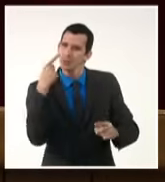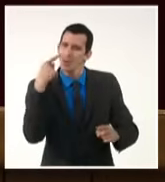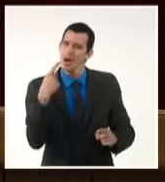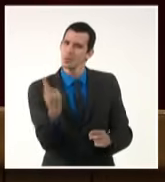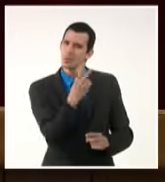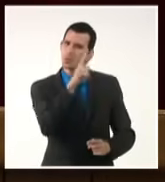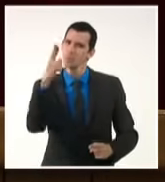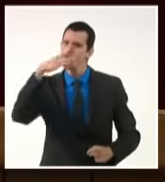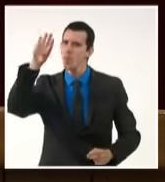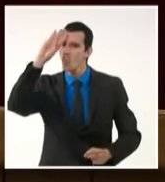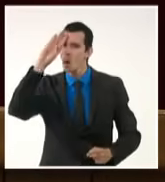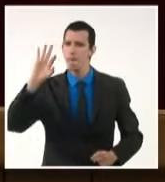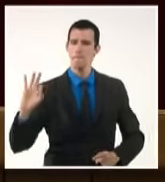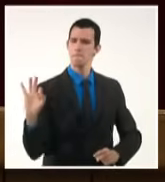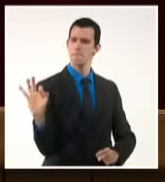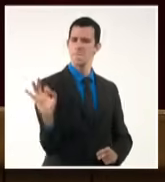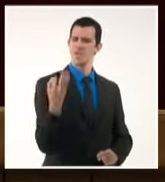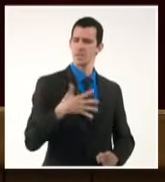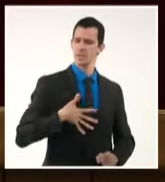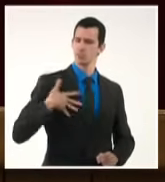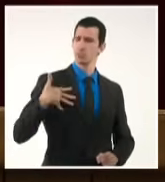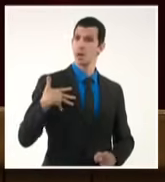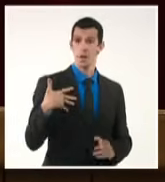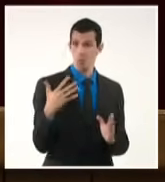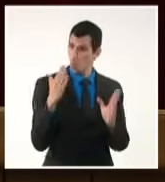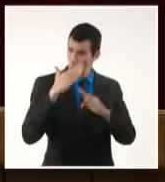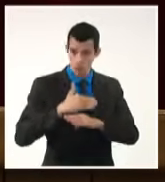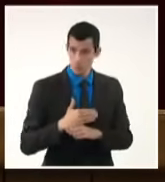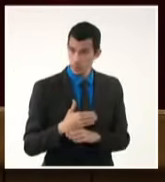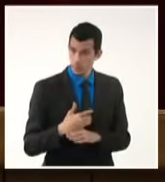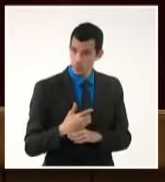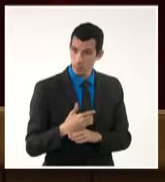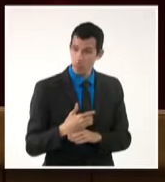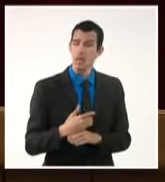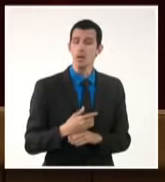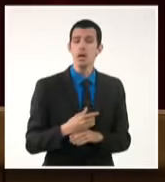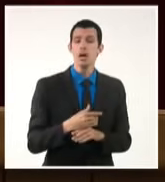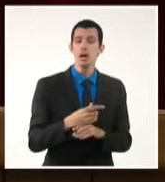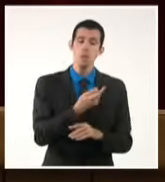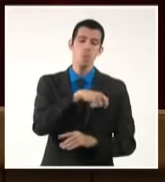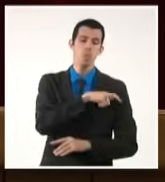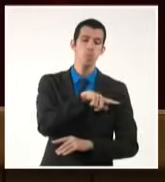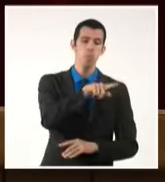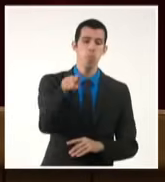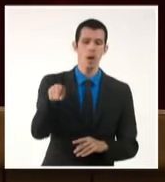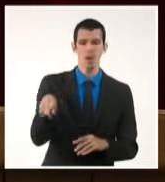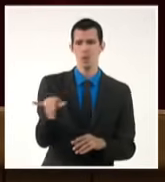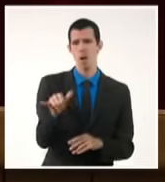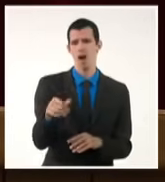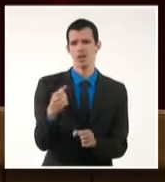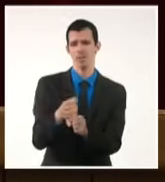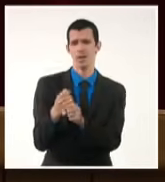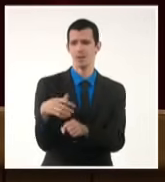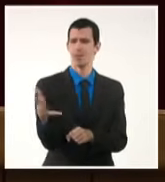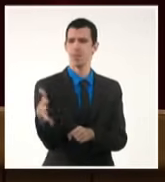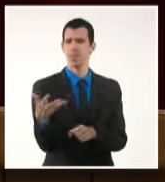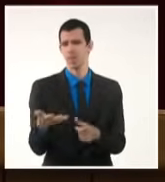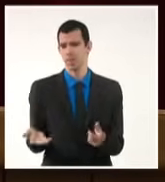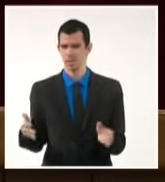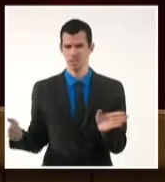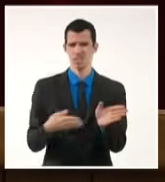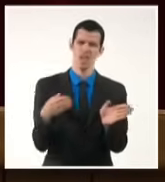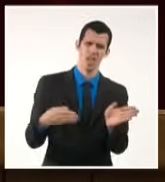Sus referencias al combate a la corrupción, la chapucería y las indisciplinas sociales adquieren